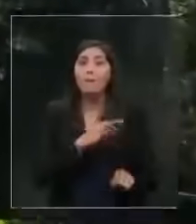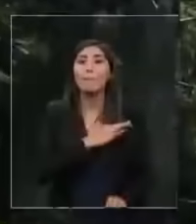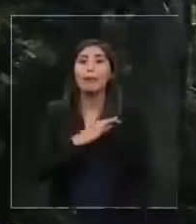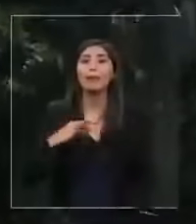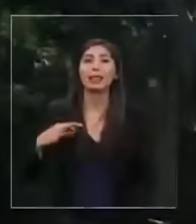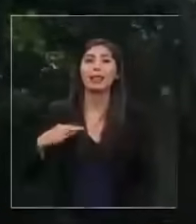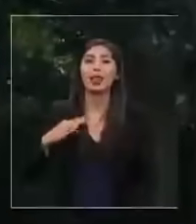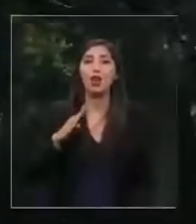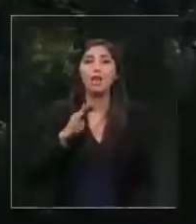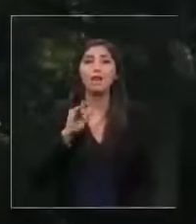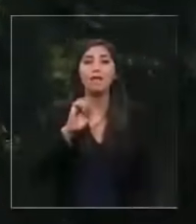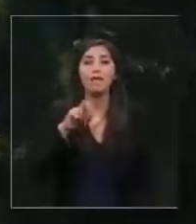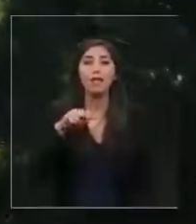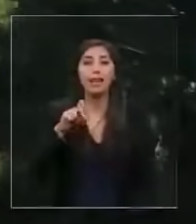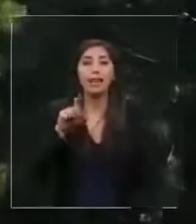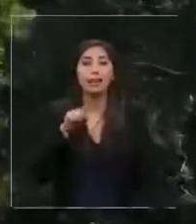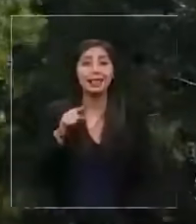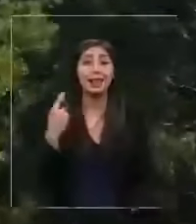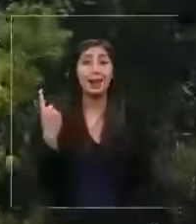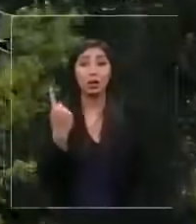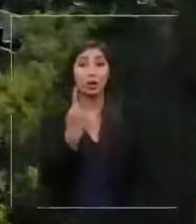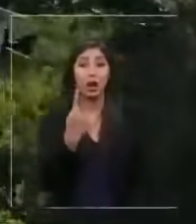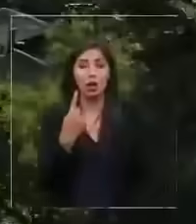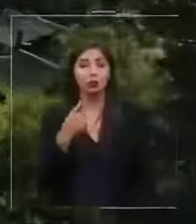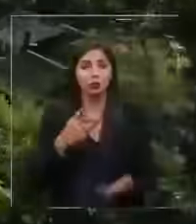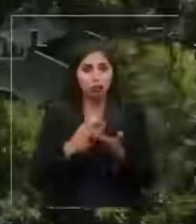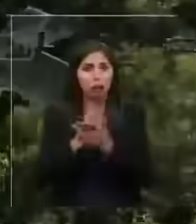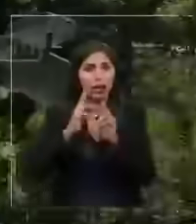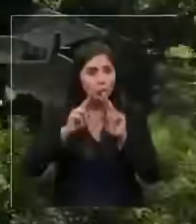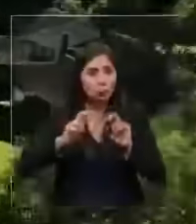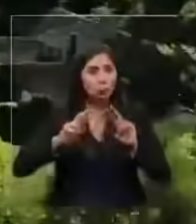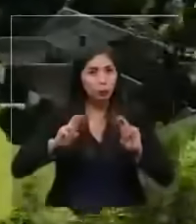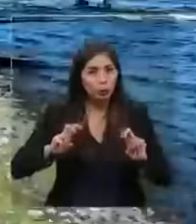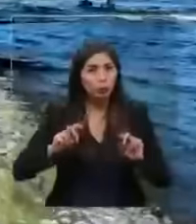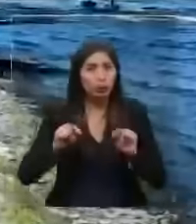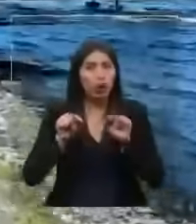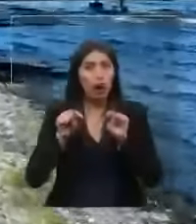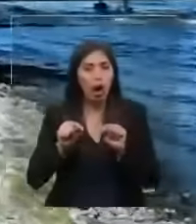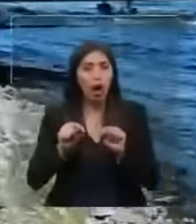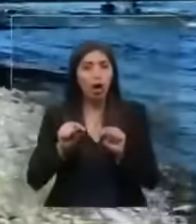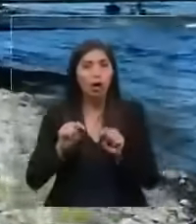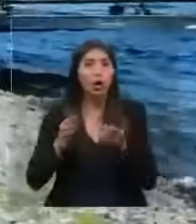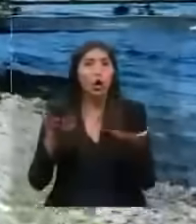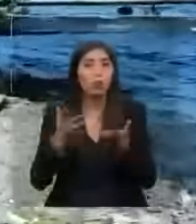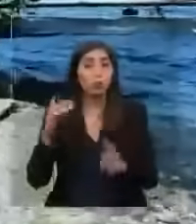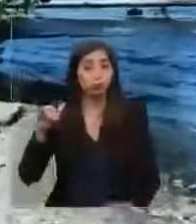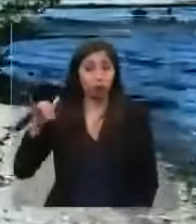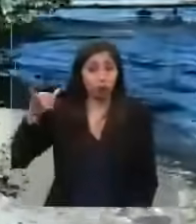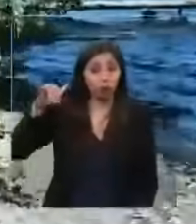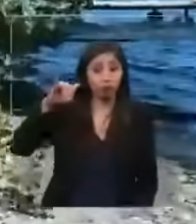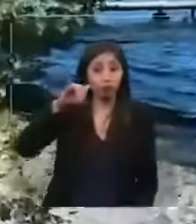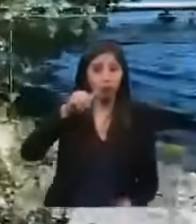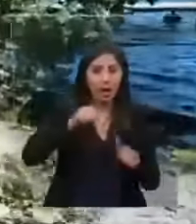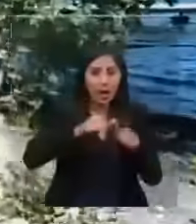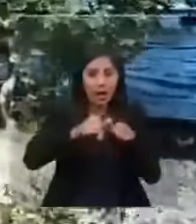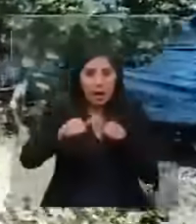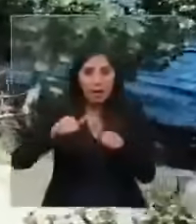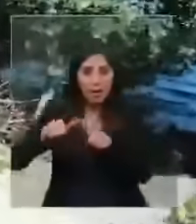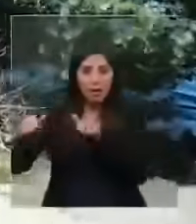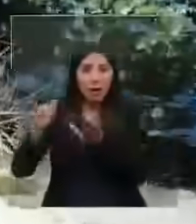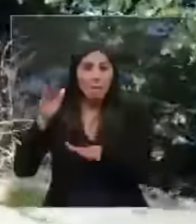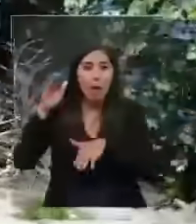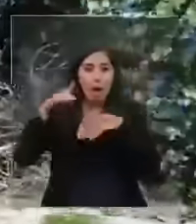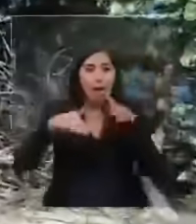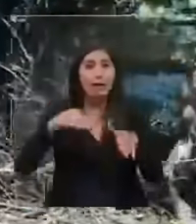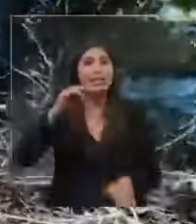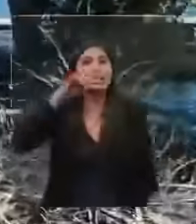de Bienes Nacionales mandó a hacer un estudio que determinará formalmente, mediante estos drones, el límite de playa aquí y así